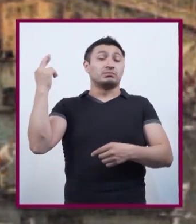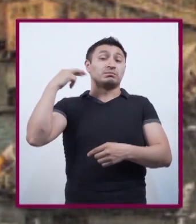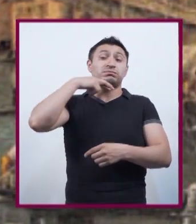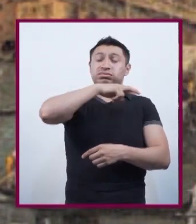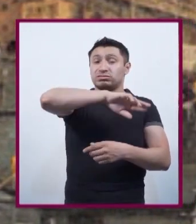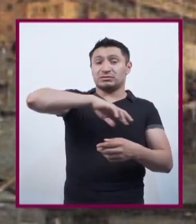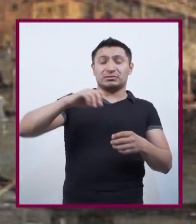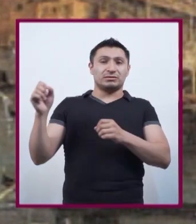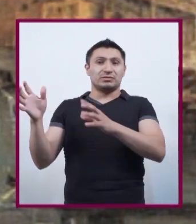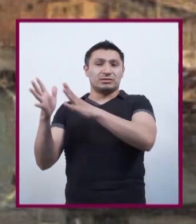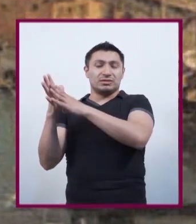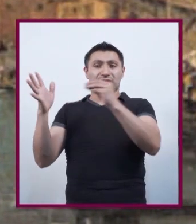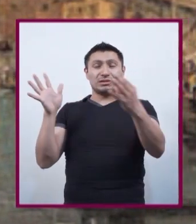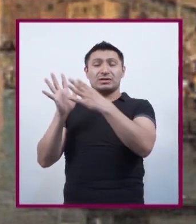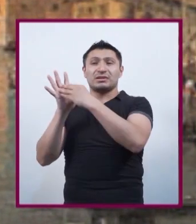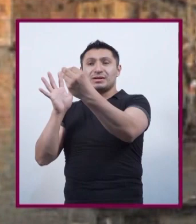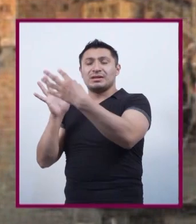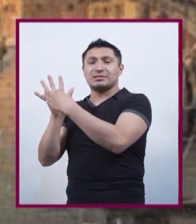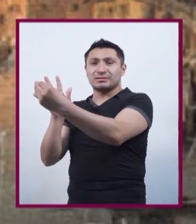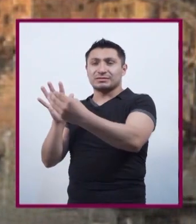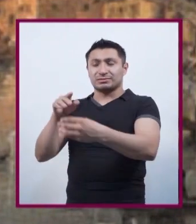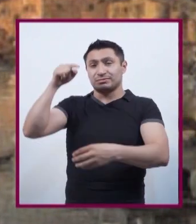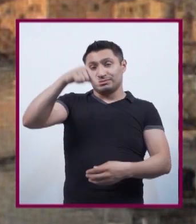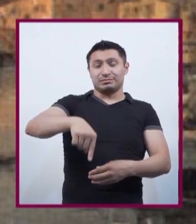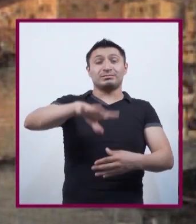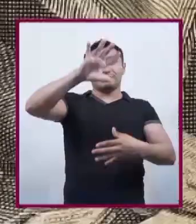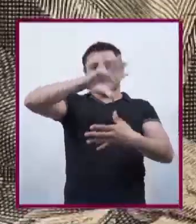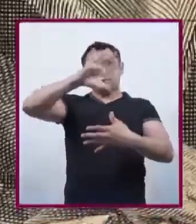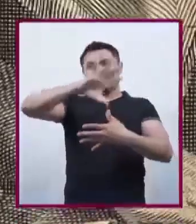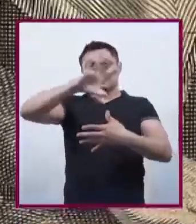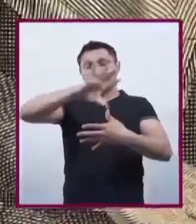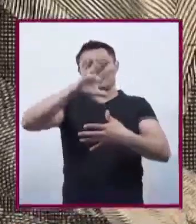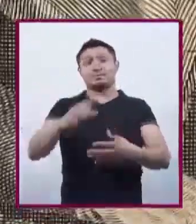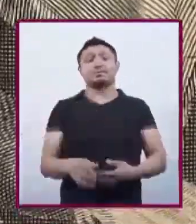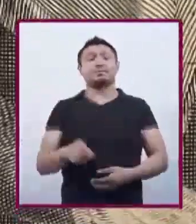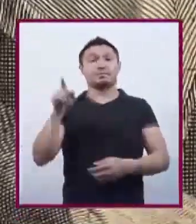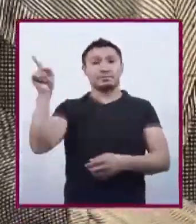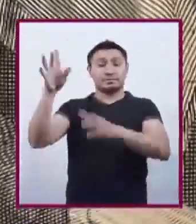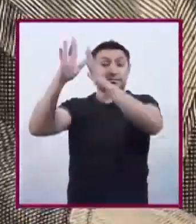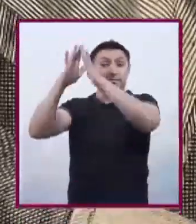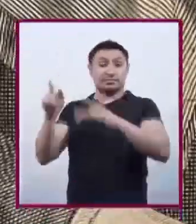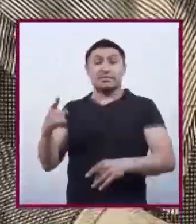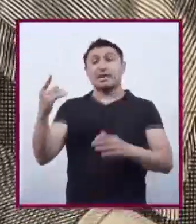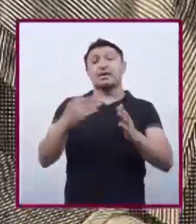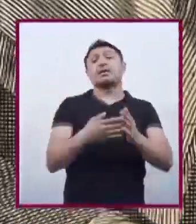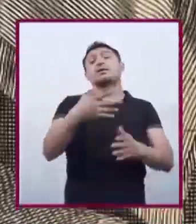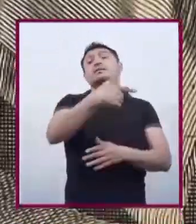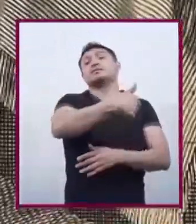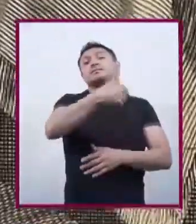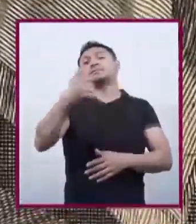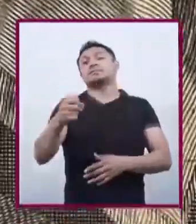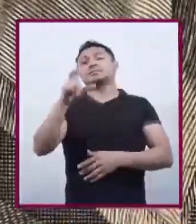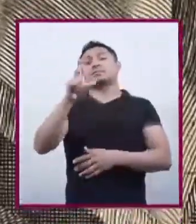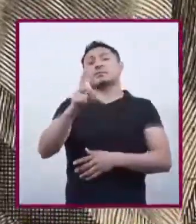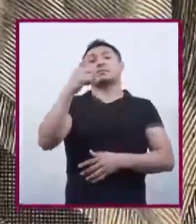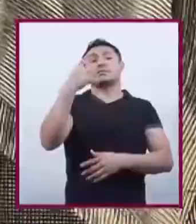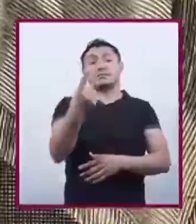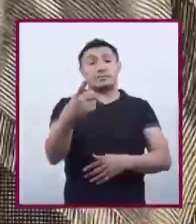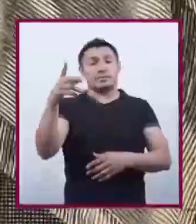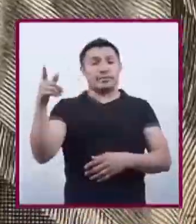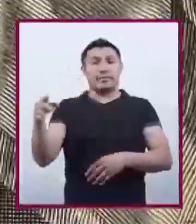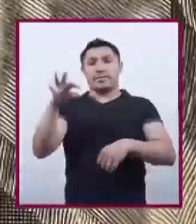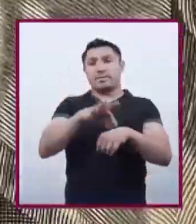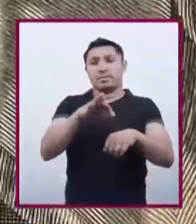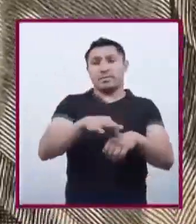tiempo se replicó su esencia por otras regiones de este continente. En Francia, en 1631, el